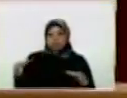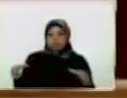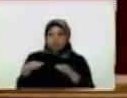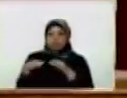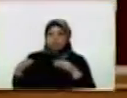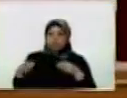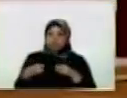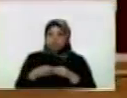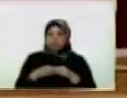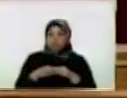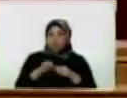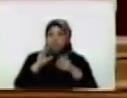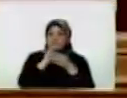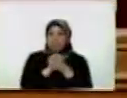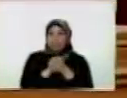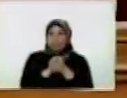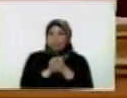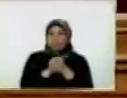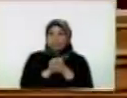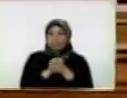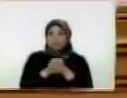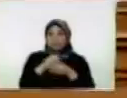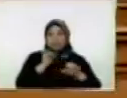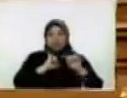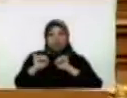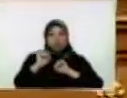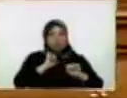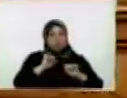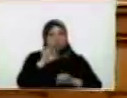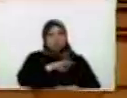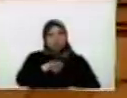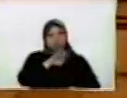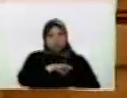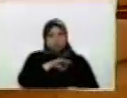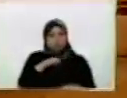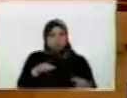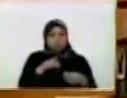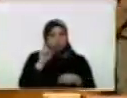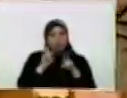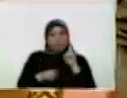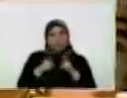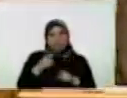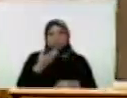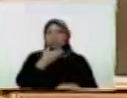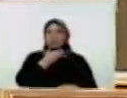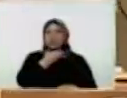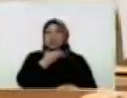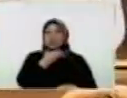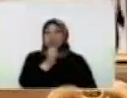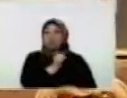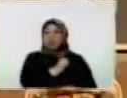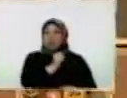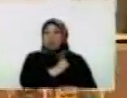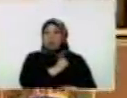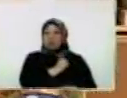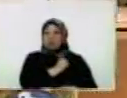con gente del movimiento civil, con algunos sacerdotes. Estaba allí, recuerdo siempre,